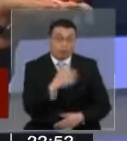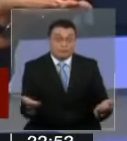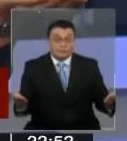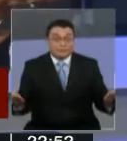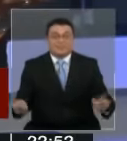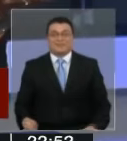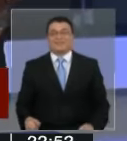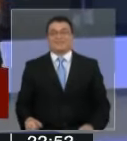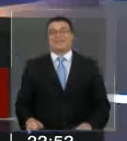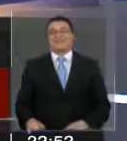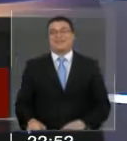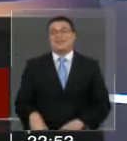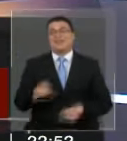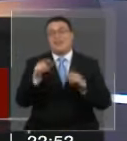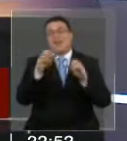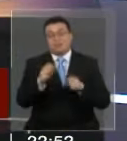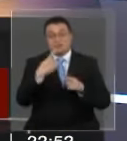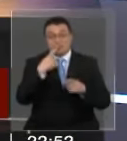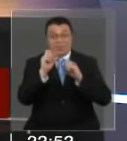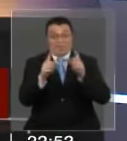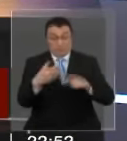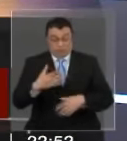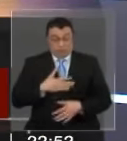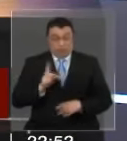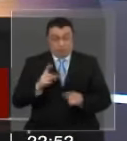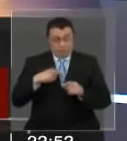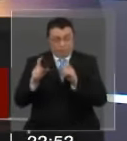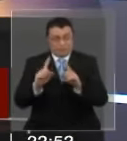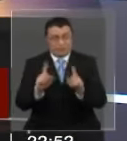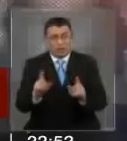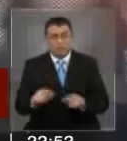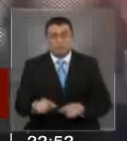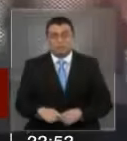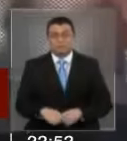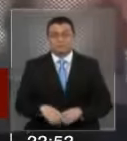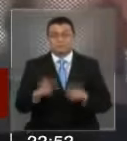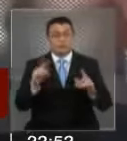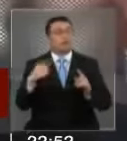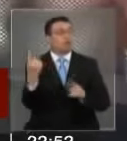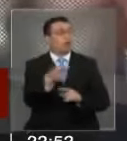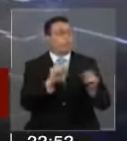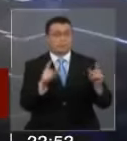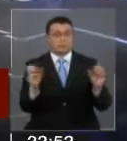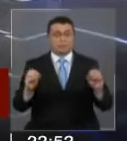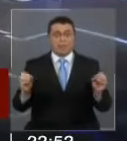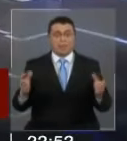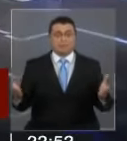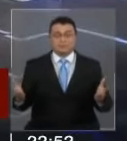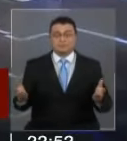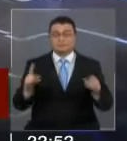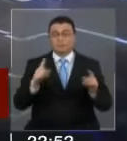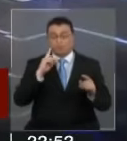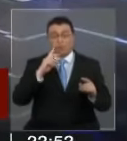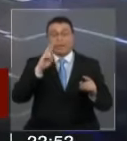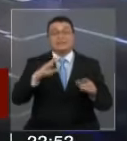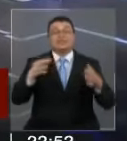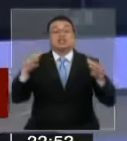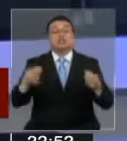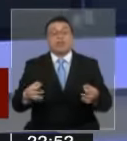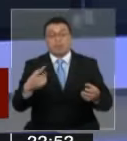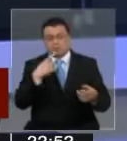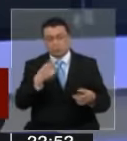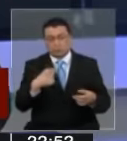de seguridad. No puedes decir a mí, Alberto, que yo estoy defendiéndolo, si no lo he hecho. No, pero nadie defiende la ley como esta. Oye, a propósito de seguridad. No